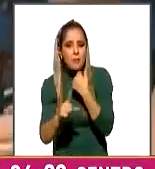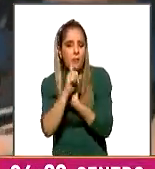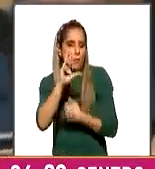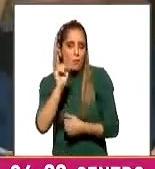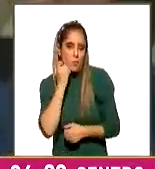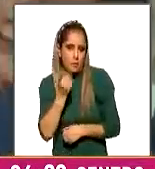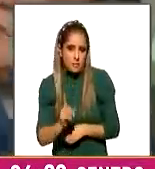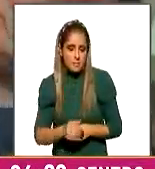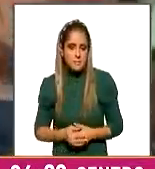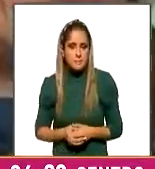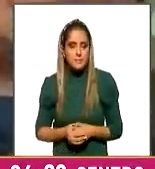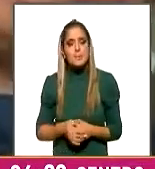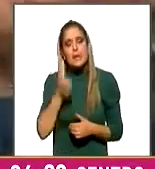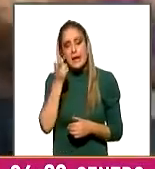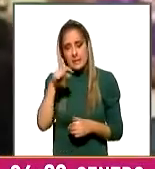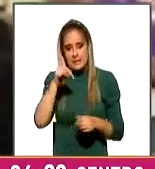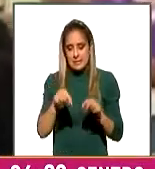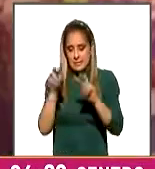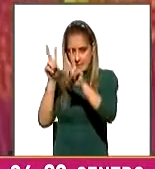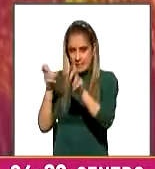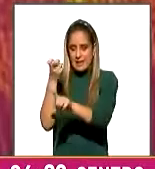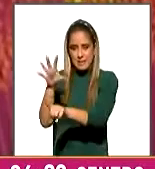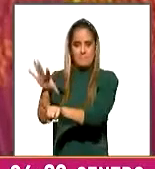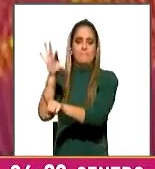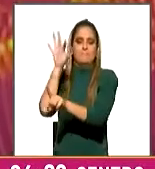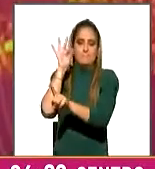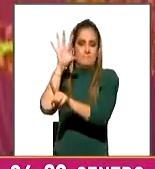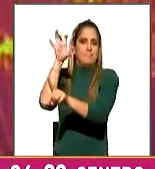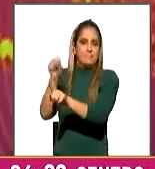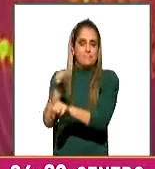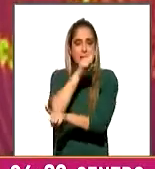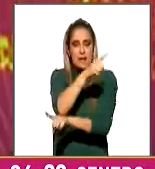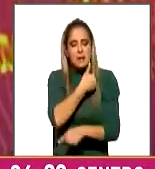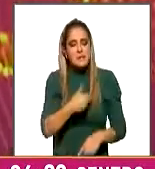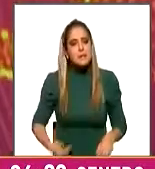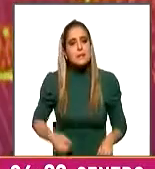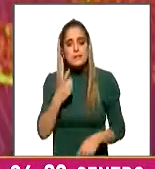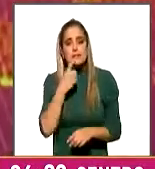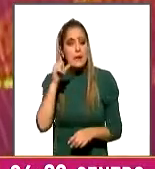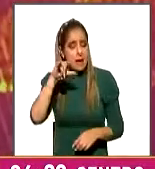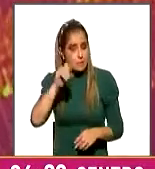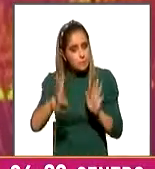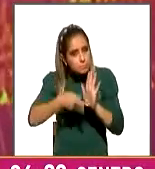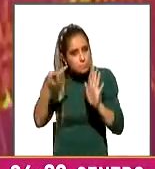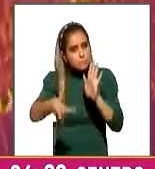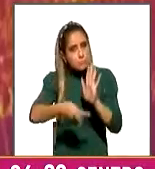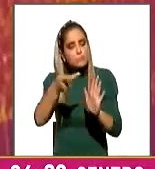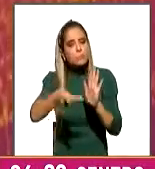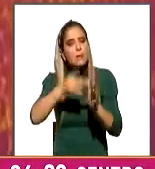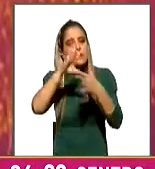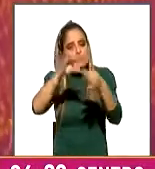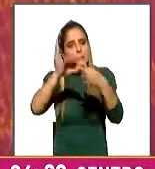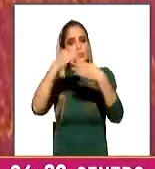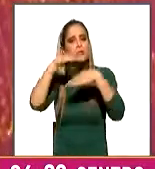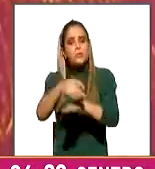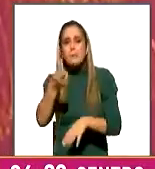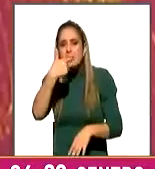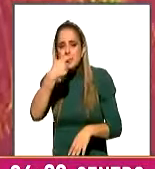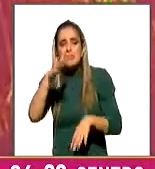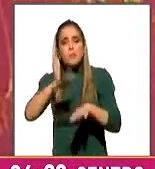encaminan? Sin duda alguna, yo estoy convencido que el Sistema Único de Salud es fundamental en nuestro país, nos